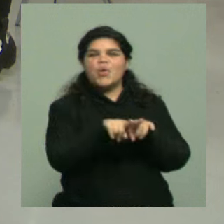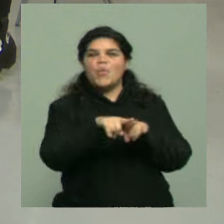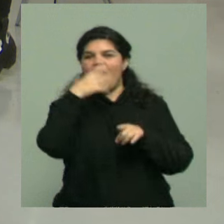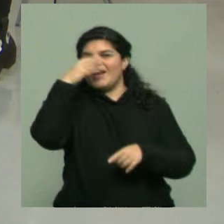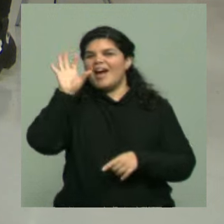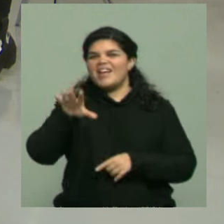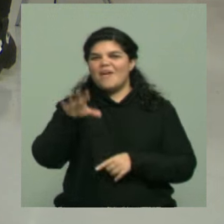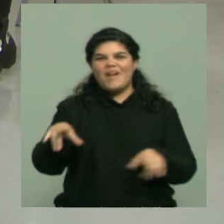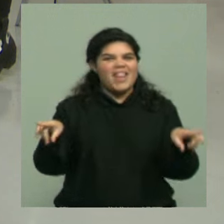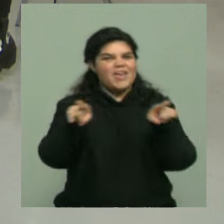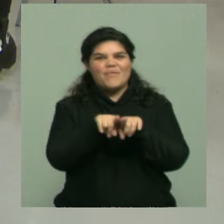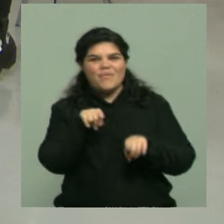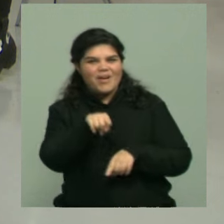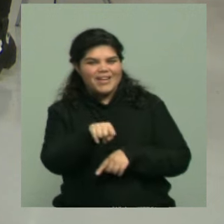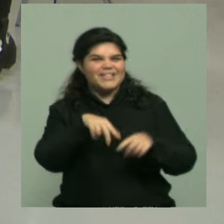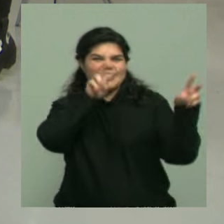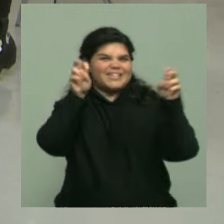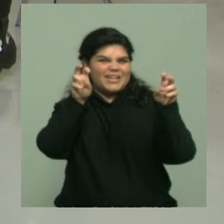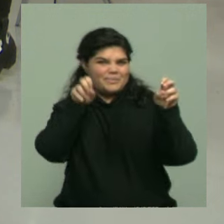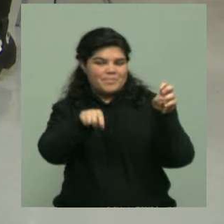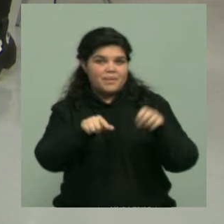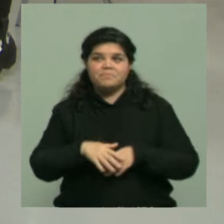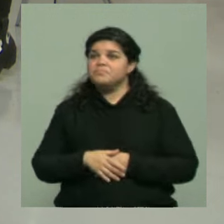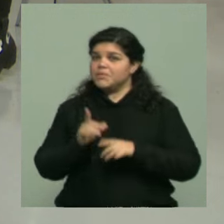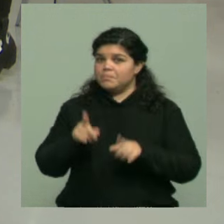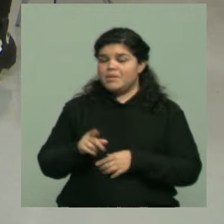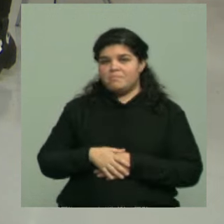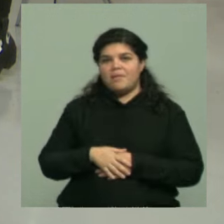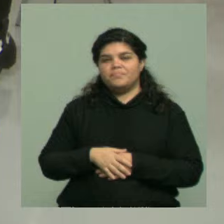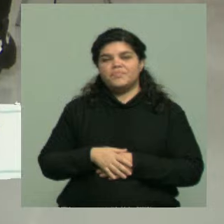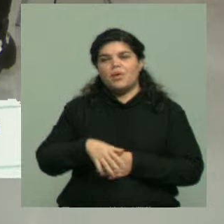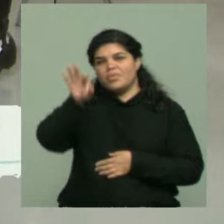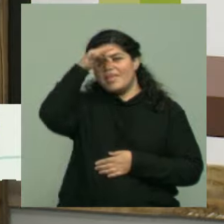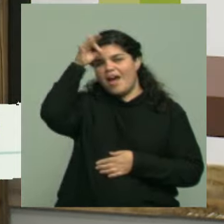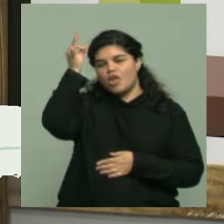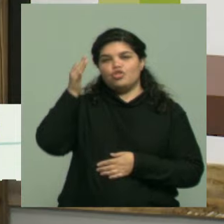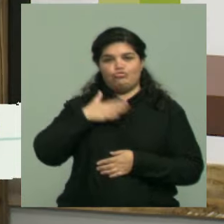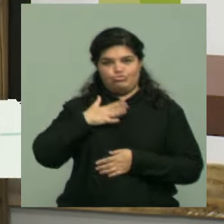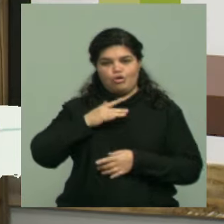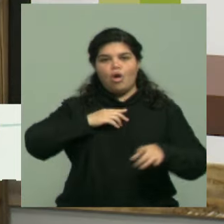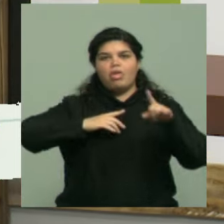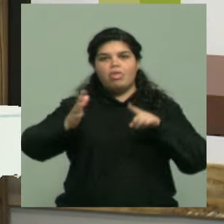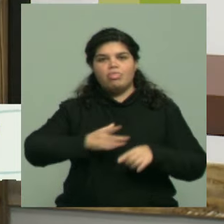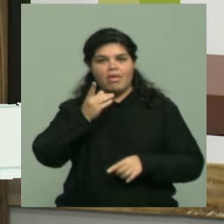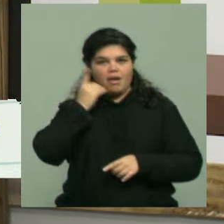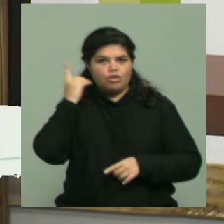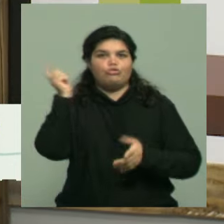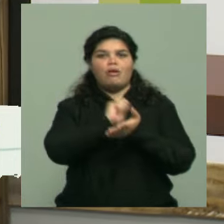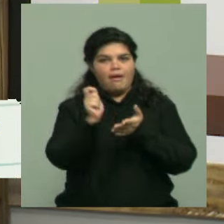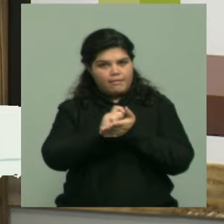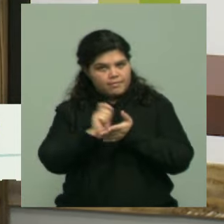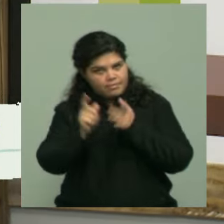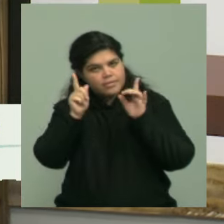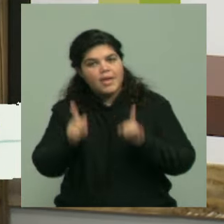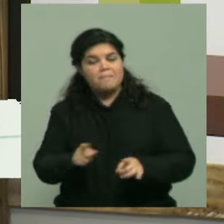vida es un carnaval, también una obra que escrita y dirigida por mí para ellos, y la verdad que fue lindísima y